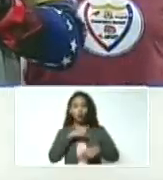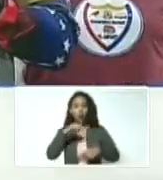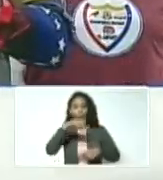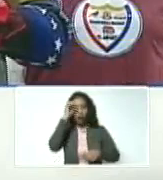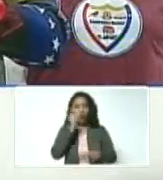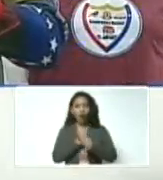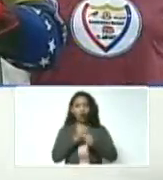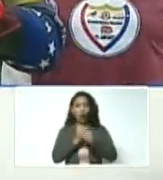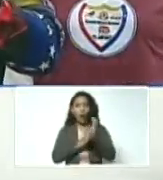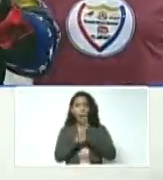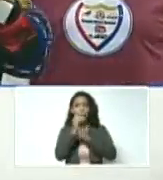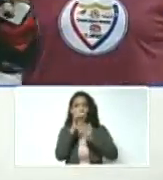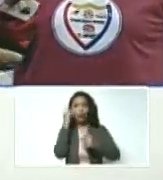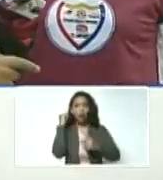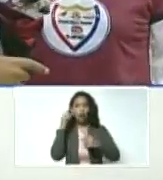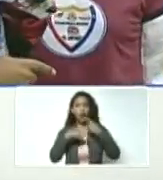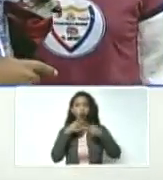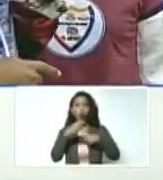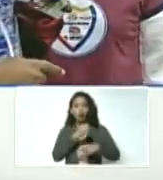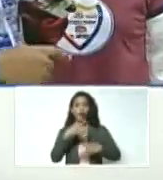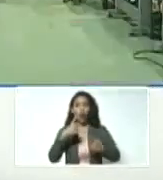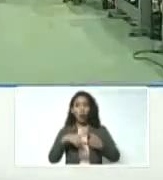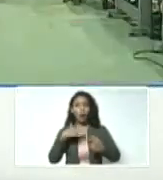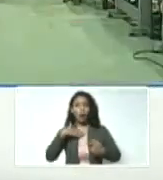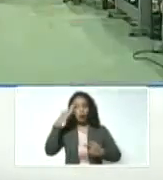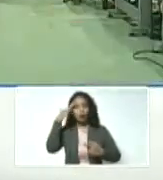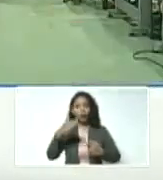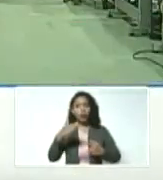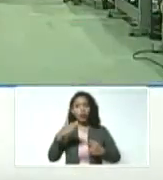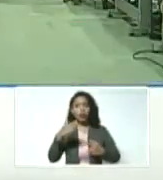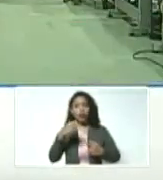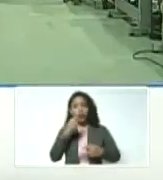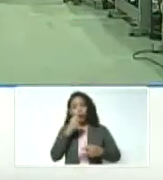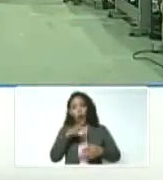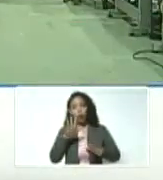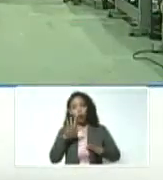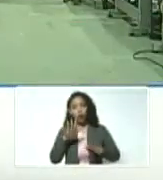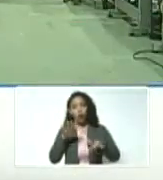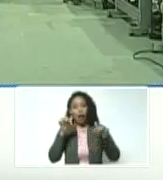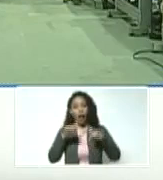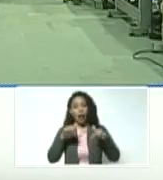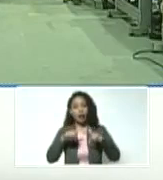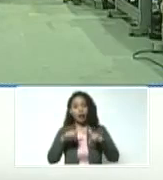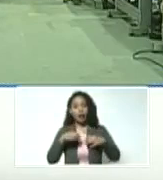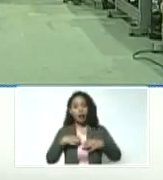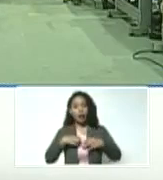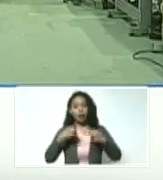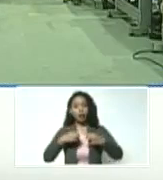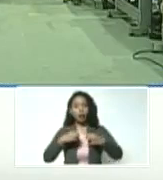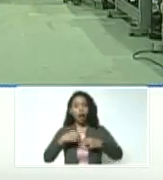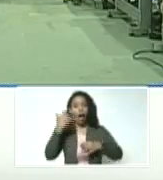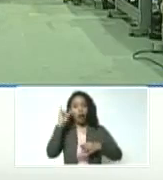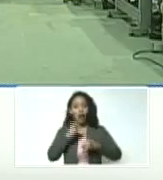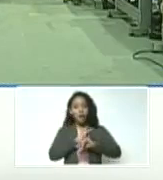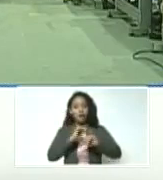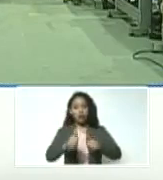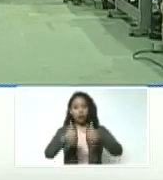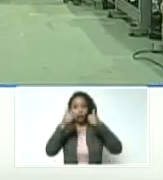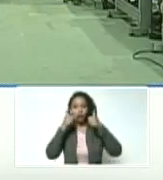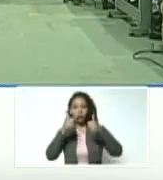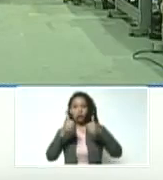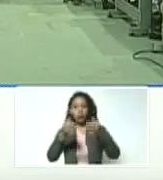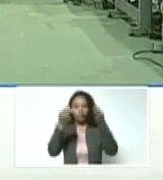los emprendedores con el color blanco, mi almiranta. Y por supuesto, bueno, estas piezas tienen un acabado de primera